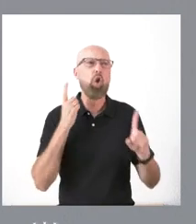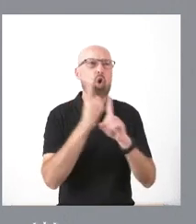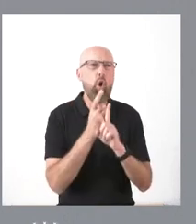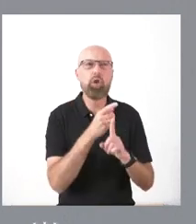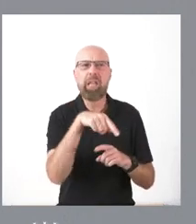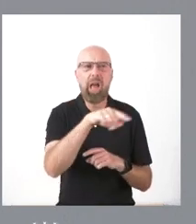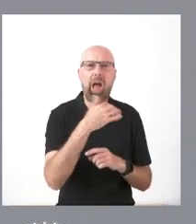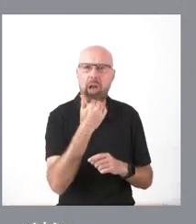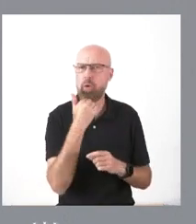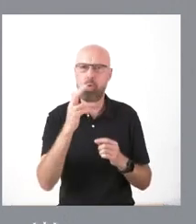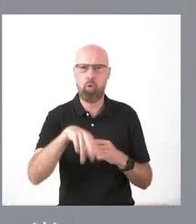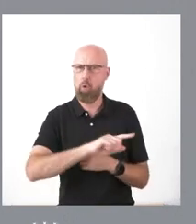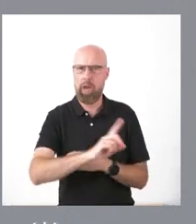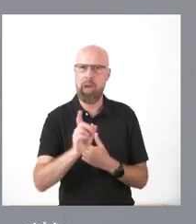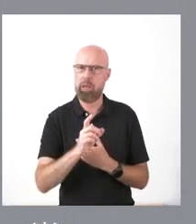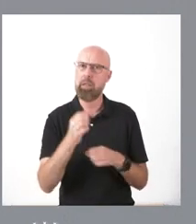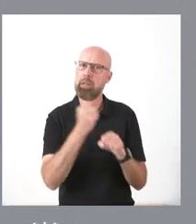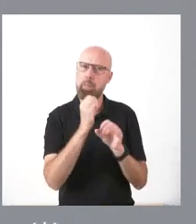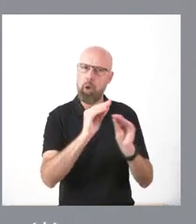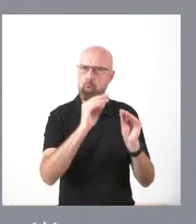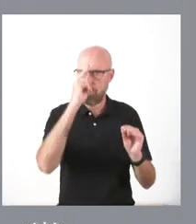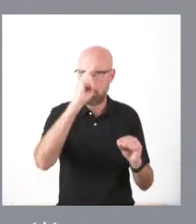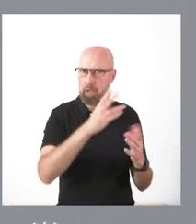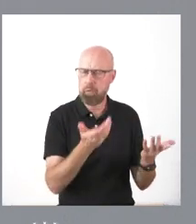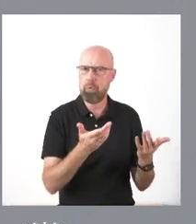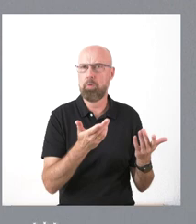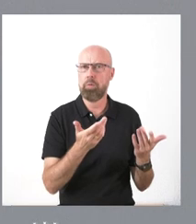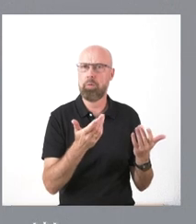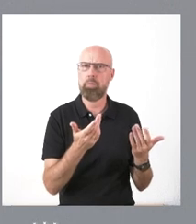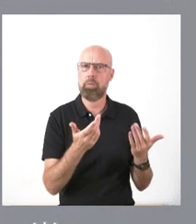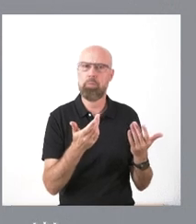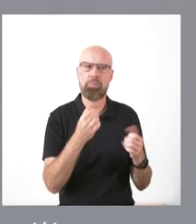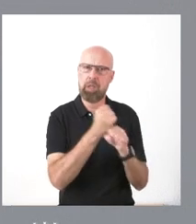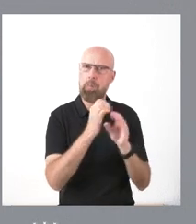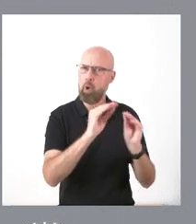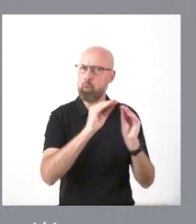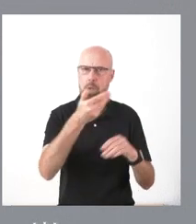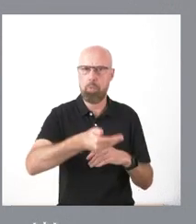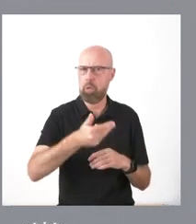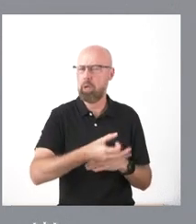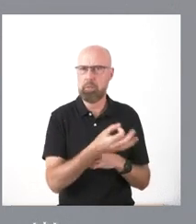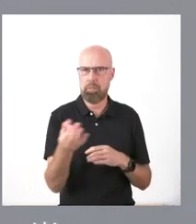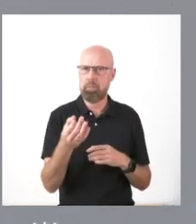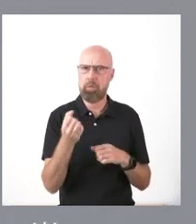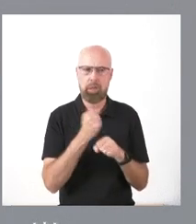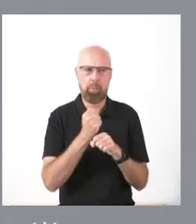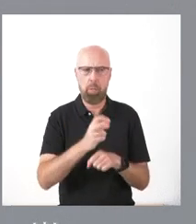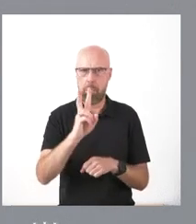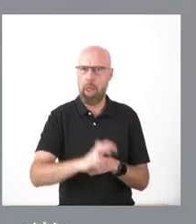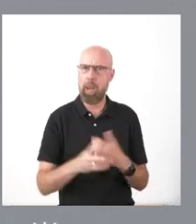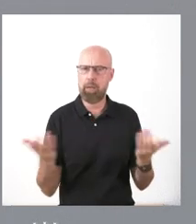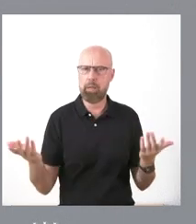trabajo y de la tarea que puedan hacer y por tanto no lo consideramos como un trabajo muy importante y una tarea muy útil